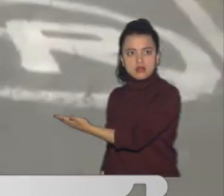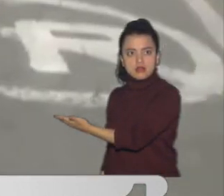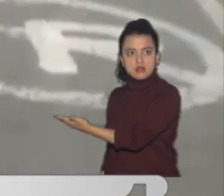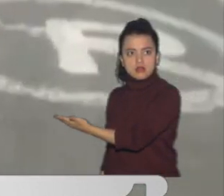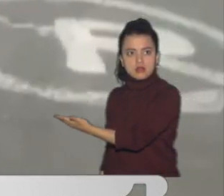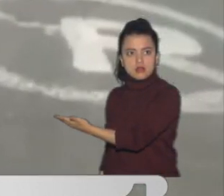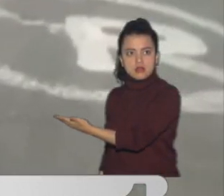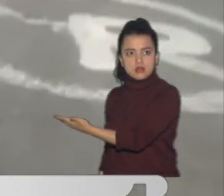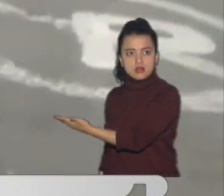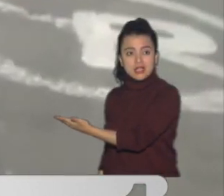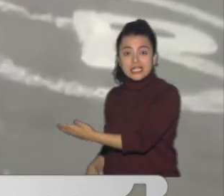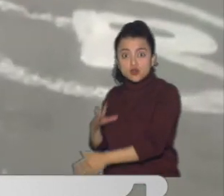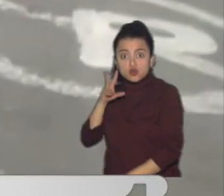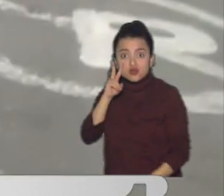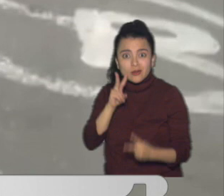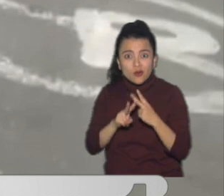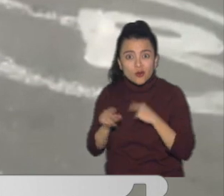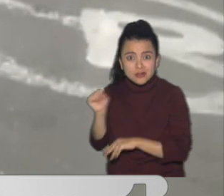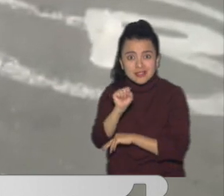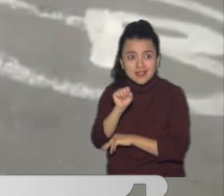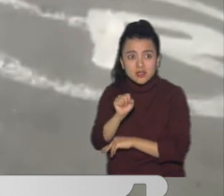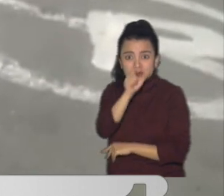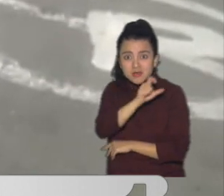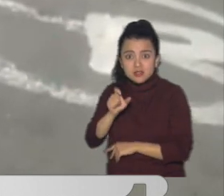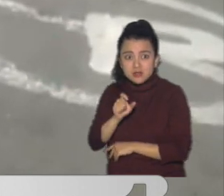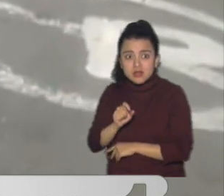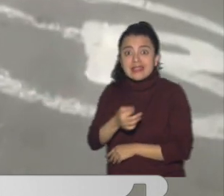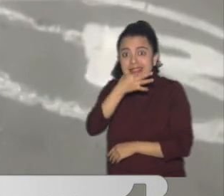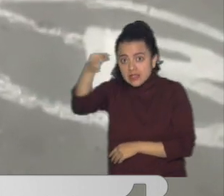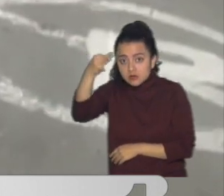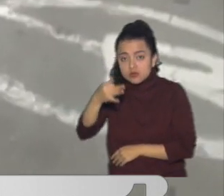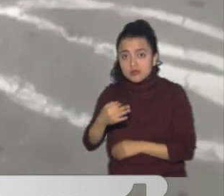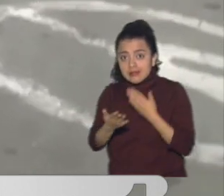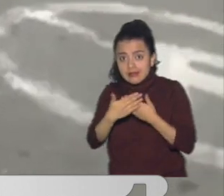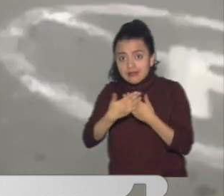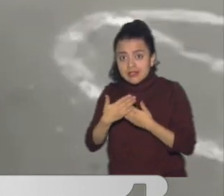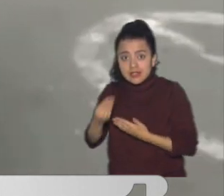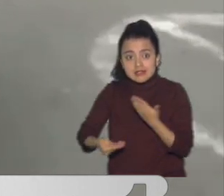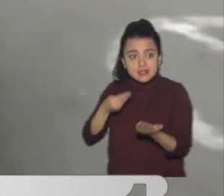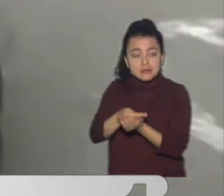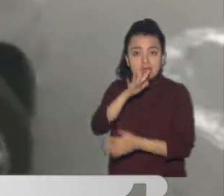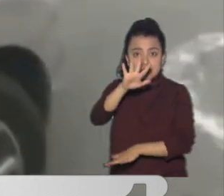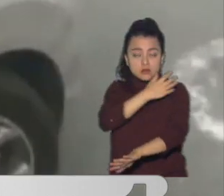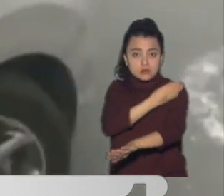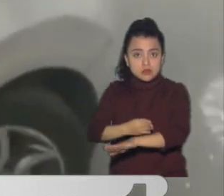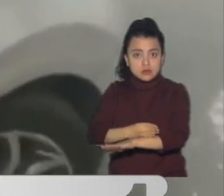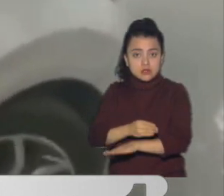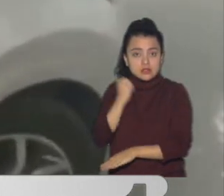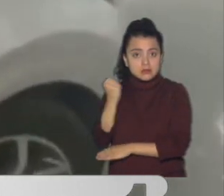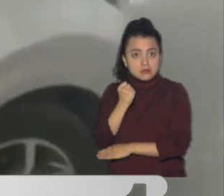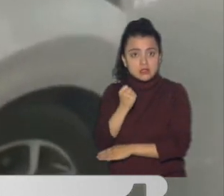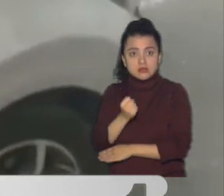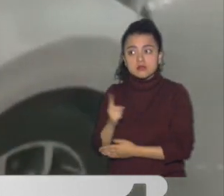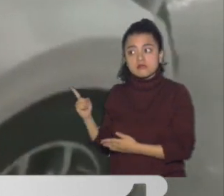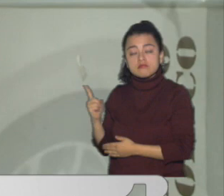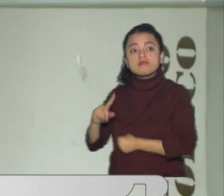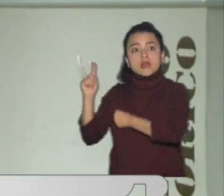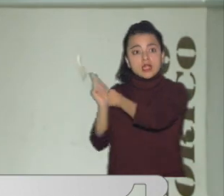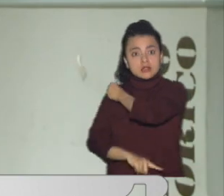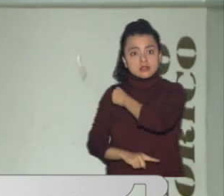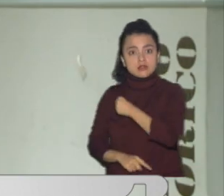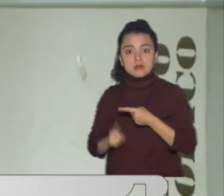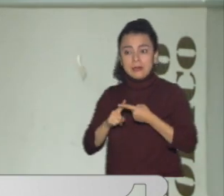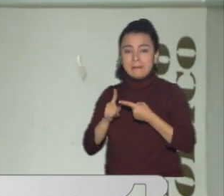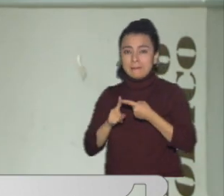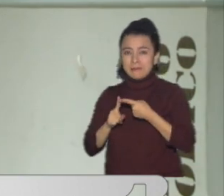ustedes realicen la denuncia respectiva. Podría enfrentar cargos por tentativa de homicidio y agresión a servidor público. Es por ahora la